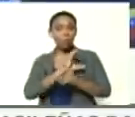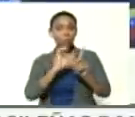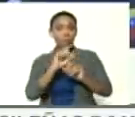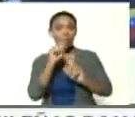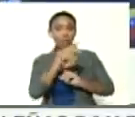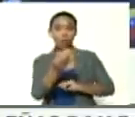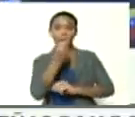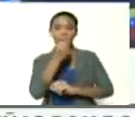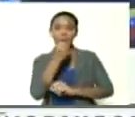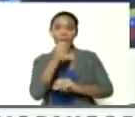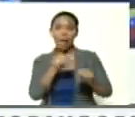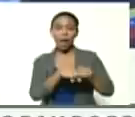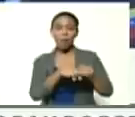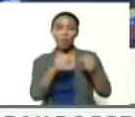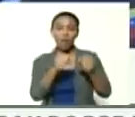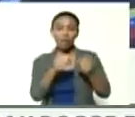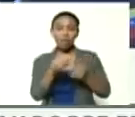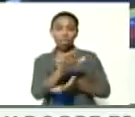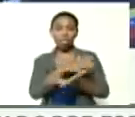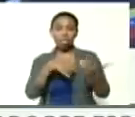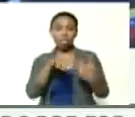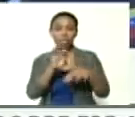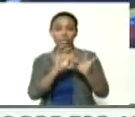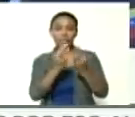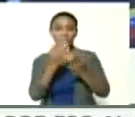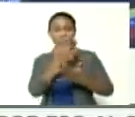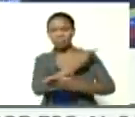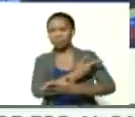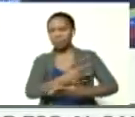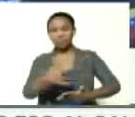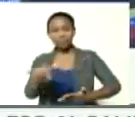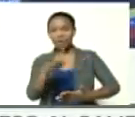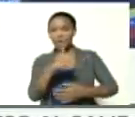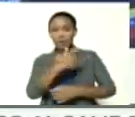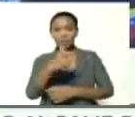muerte, la destrucción de familias, de miles de millones de